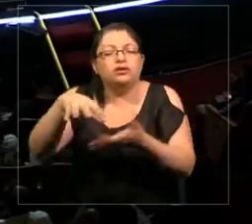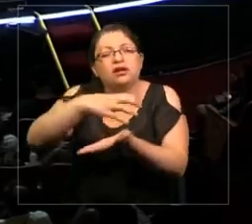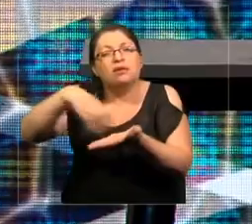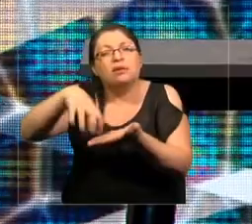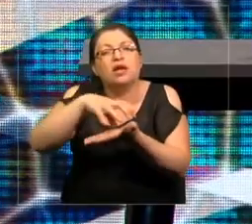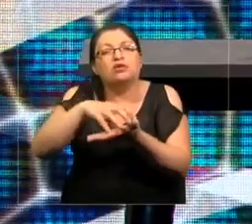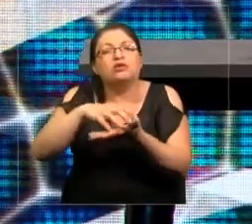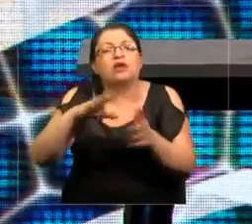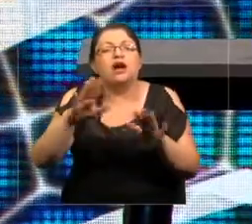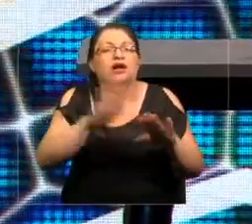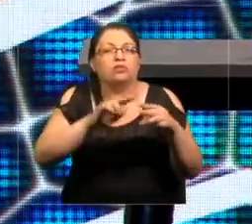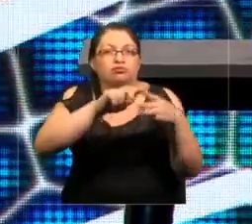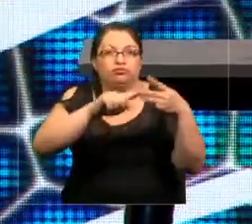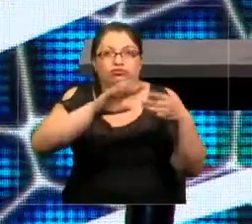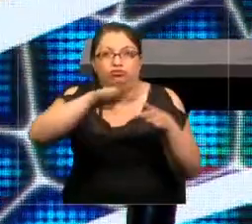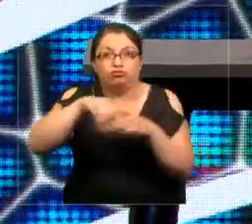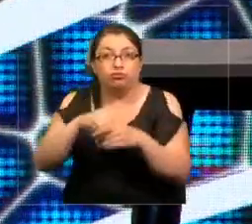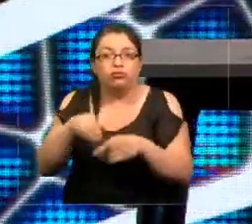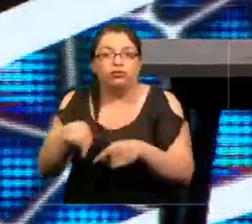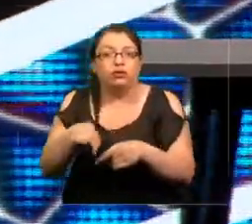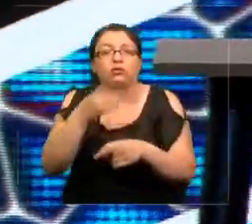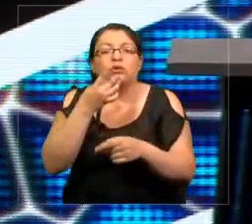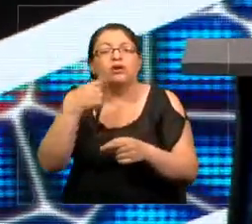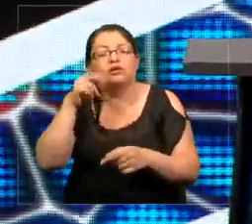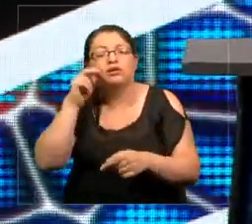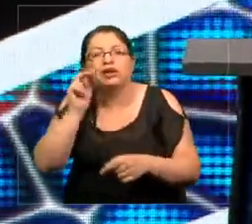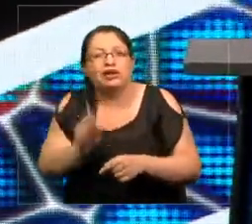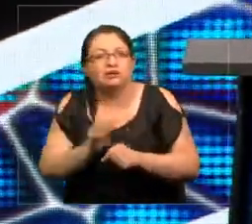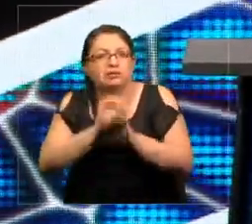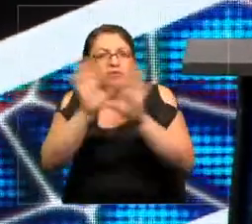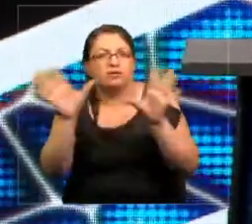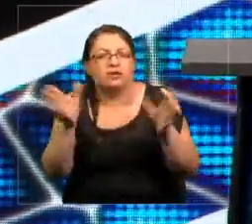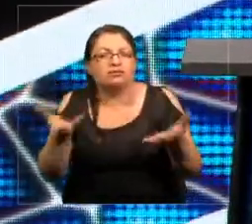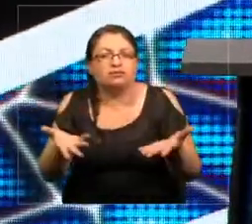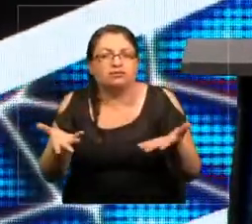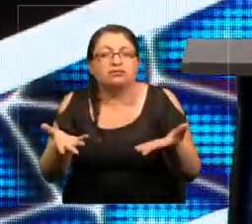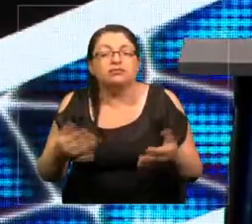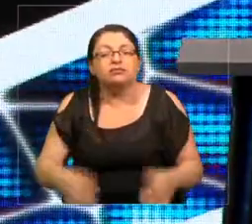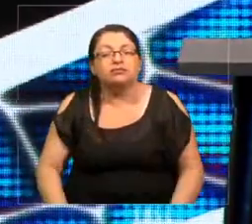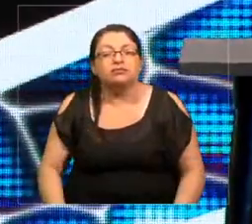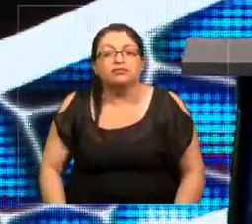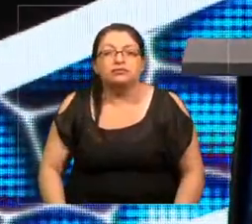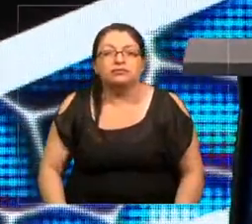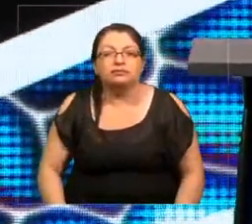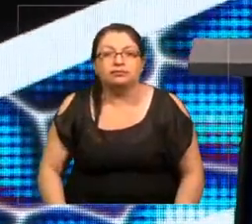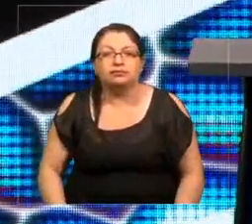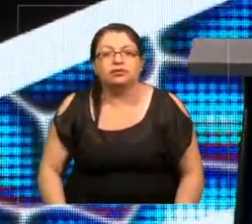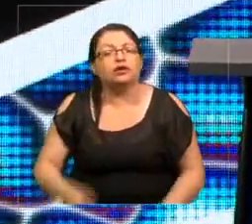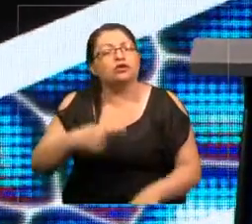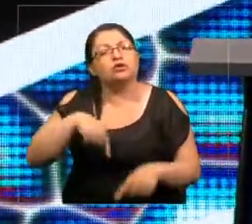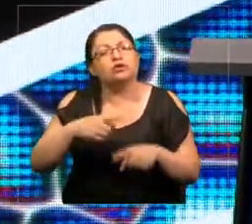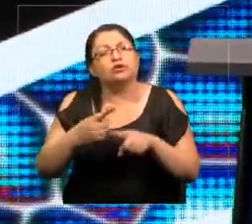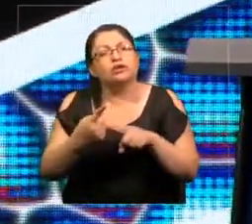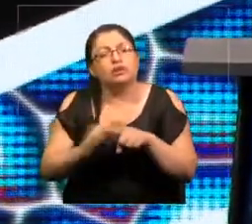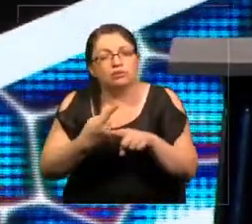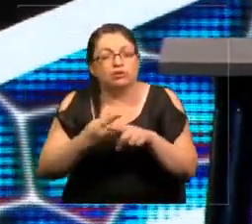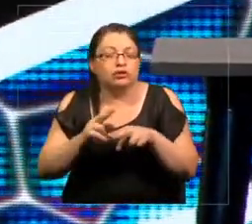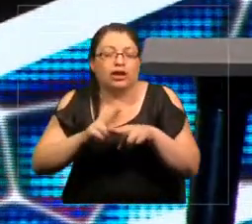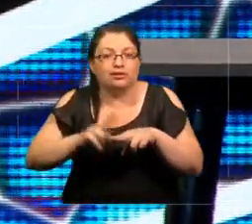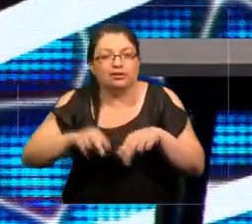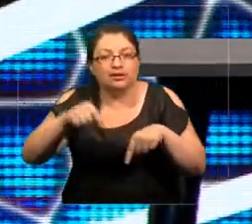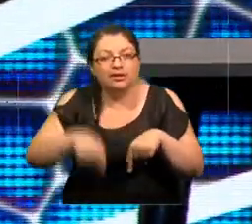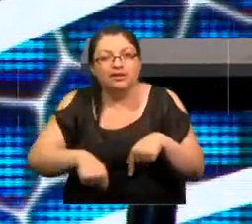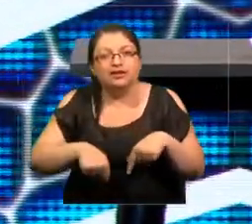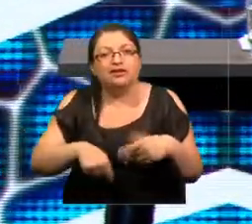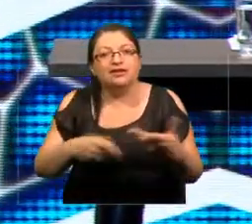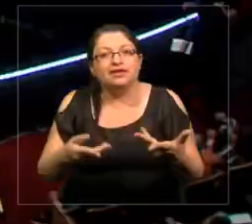sostenible porque lo que vemos claramente es que en lo que estamos haciendo hoy para